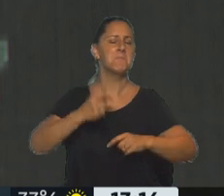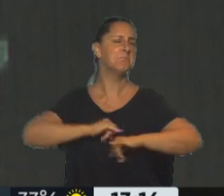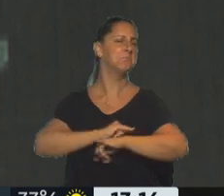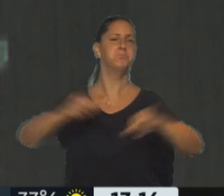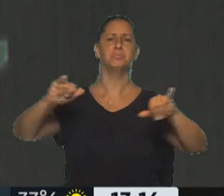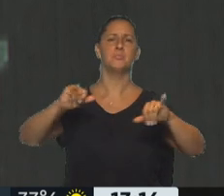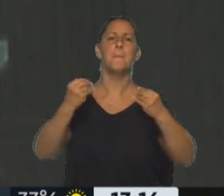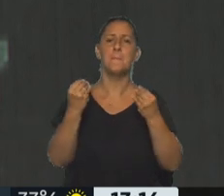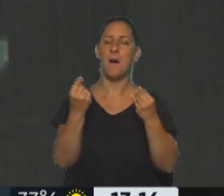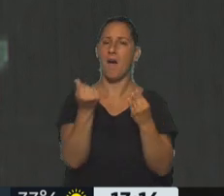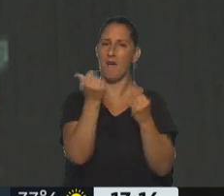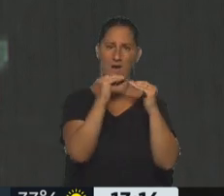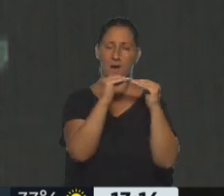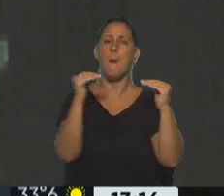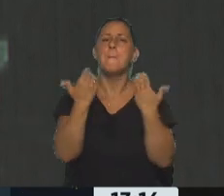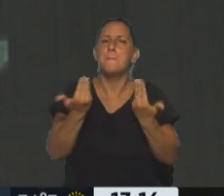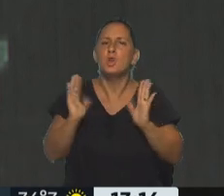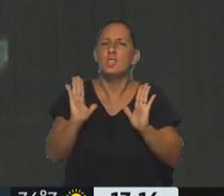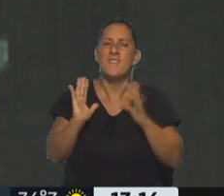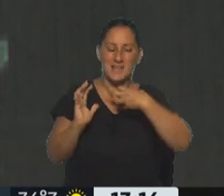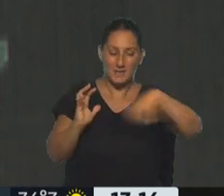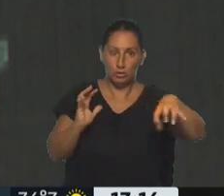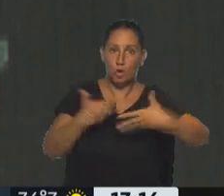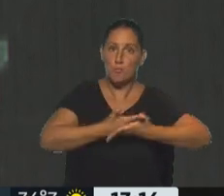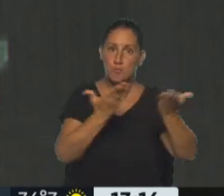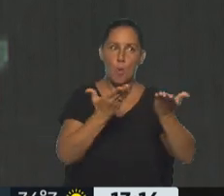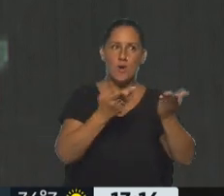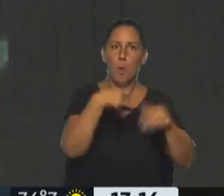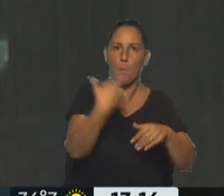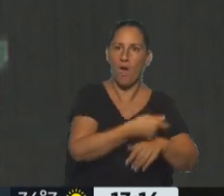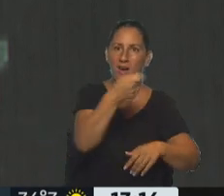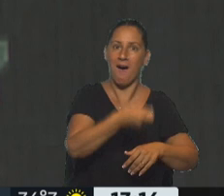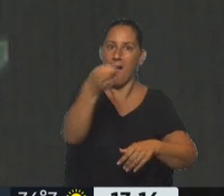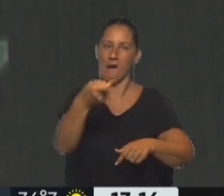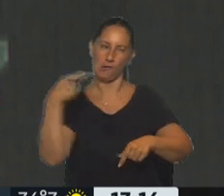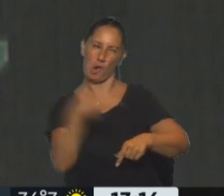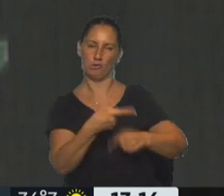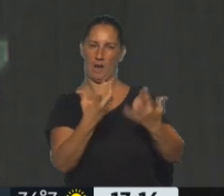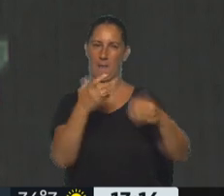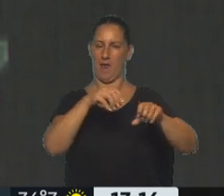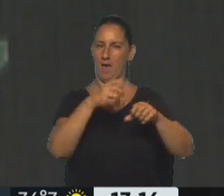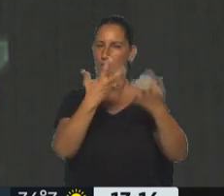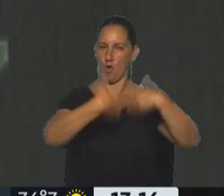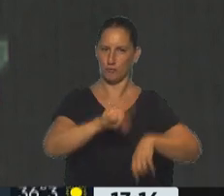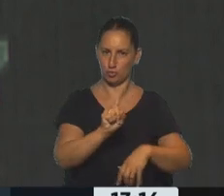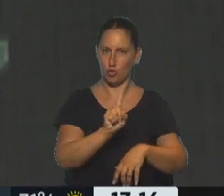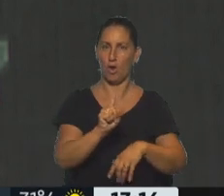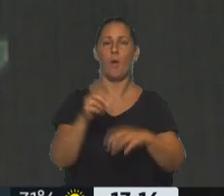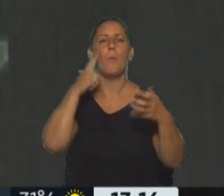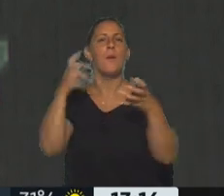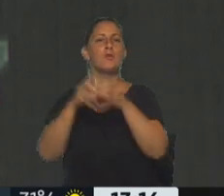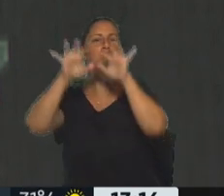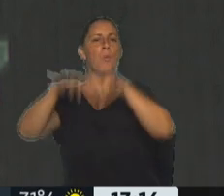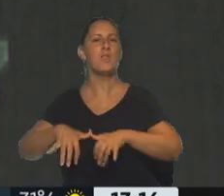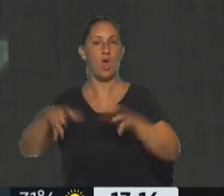la sustentabilidad es decir la posibilidad de que el sector público tenga financiamiento no funcione cuando uno mira los comunicados de junto por el cambio